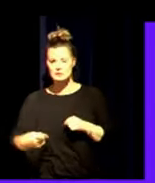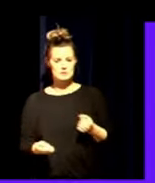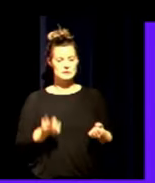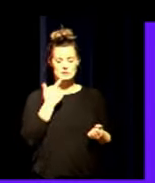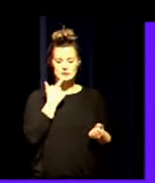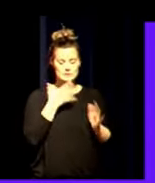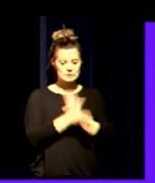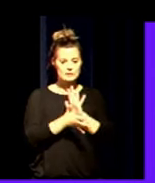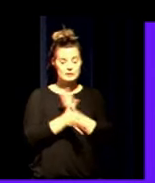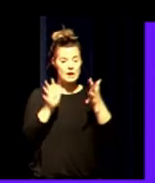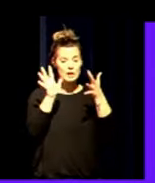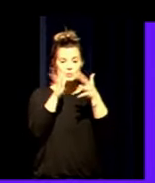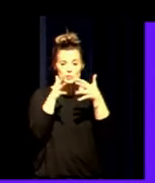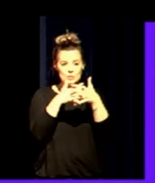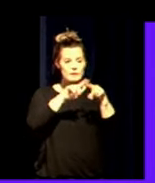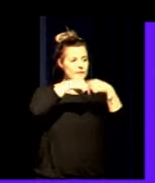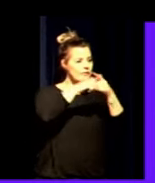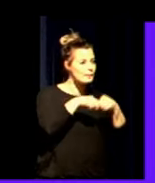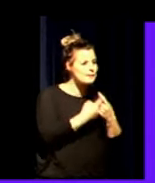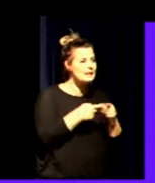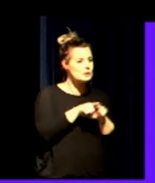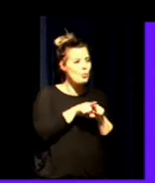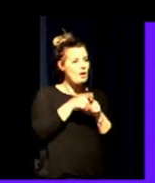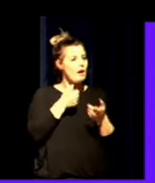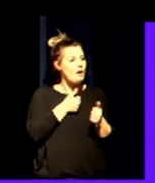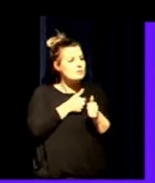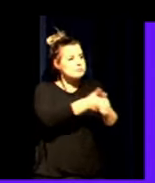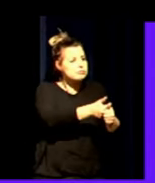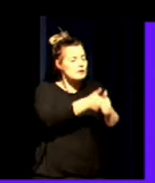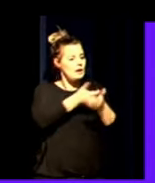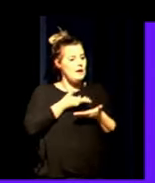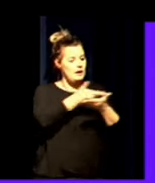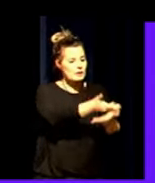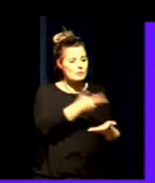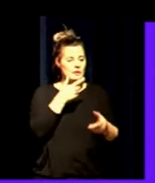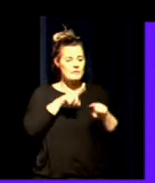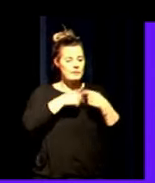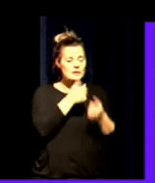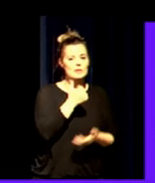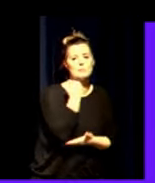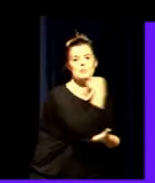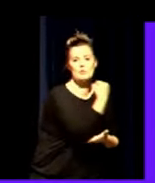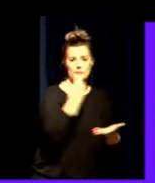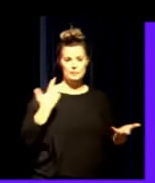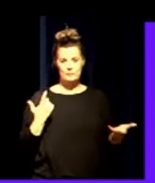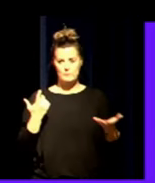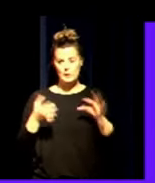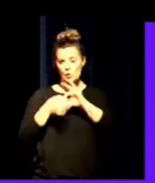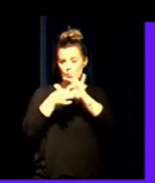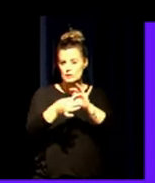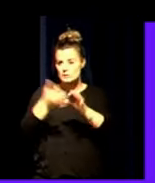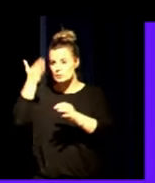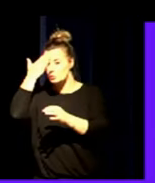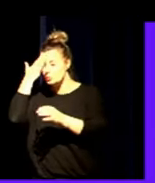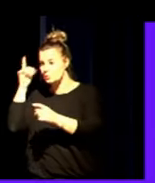generar estructuras de familias mentoras, de familias acompañantes del proceso educativo de sus hijos, en conexión con los tutores